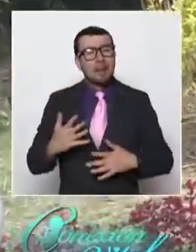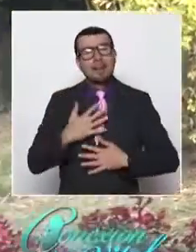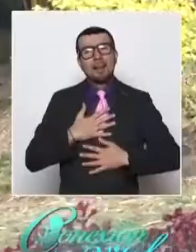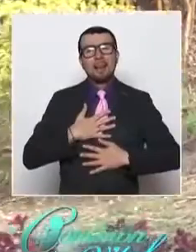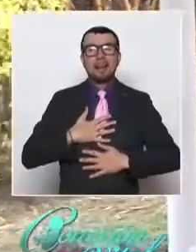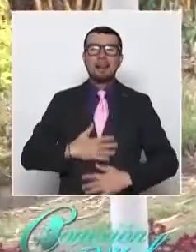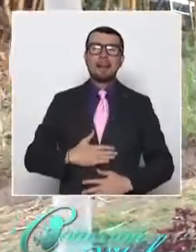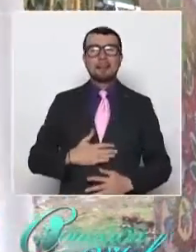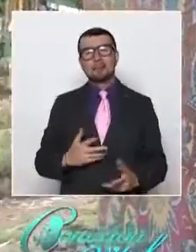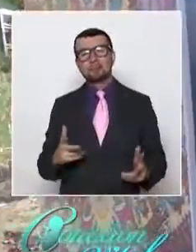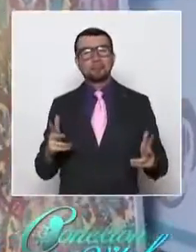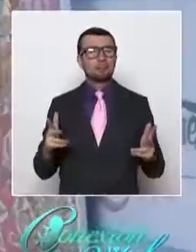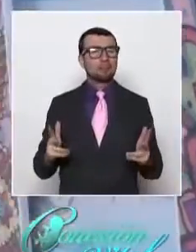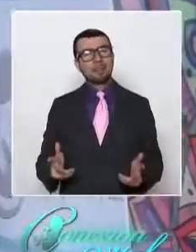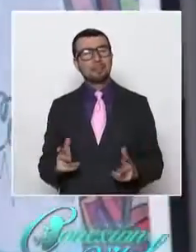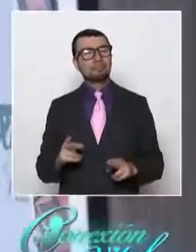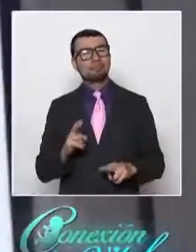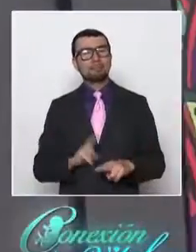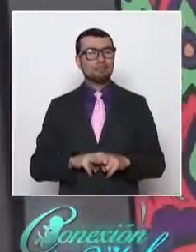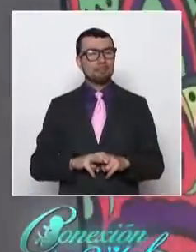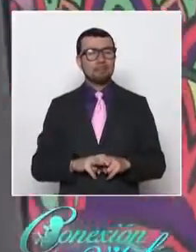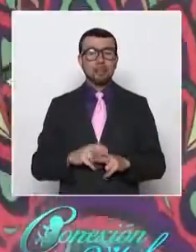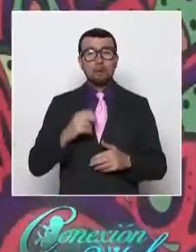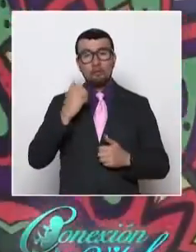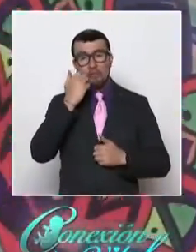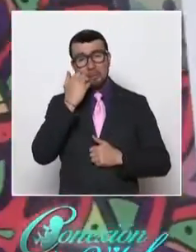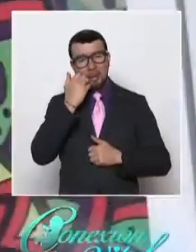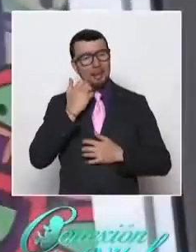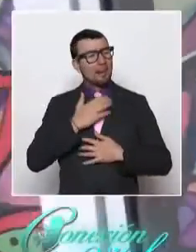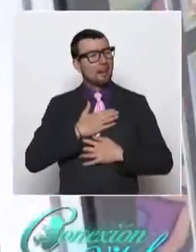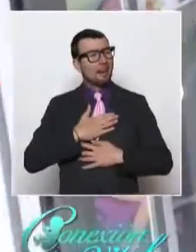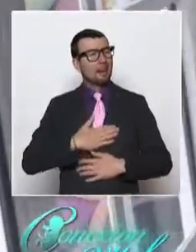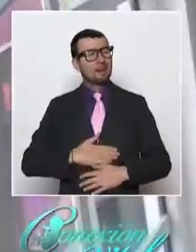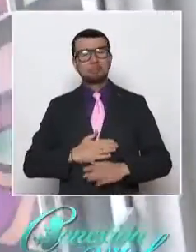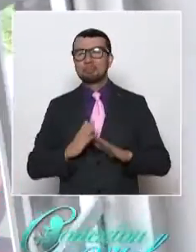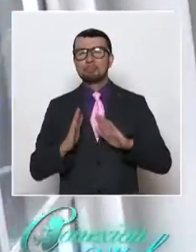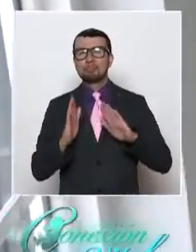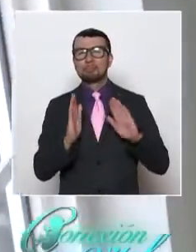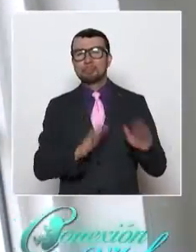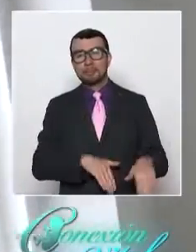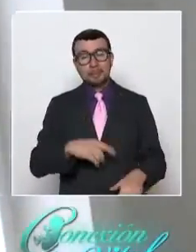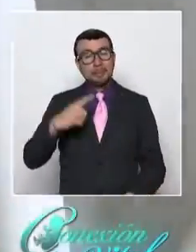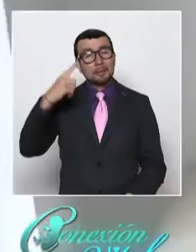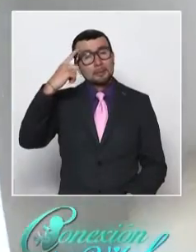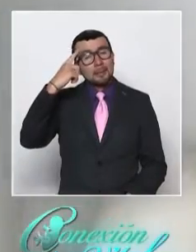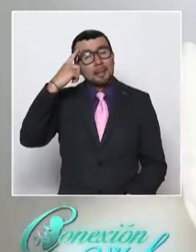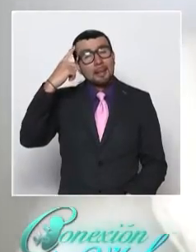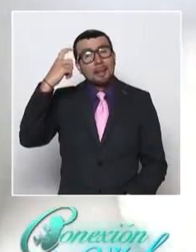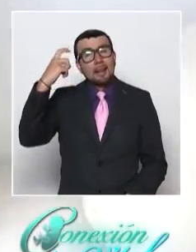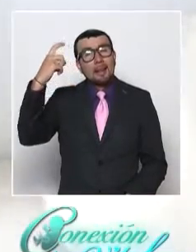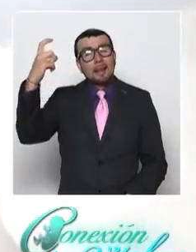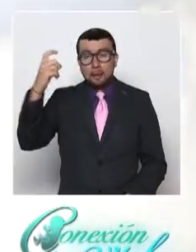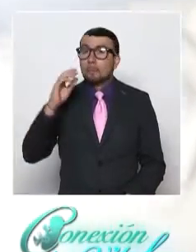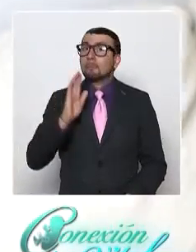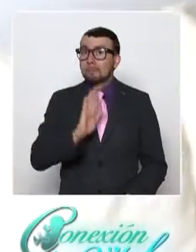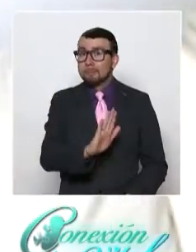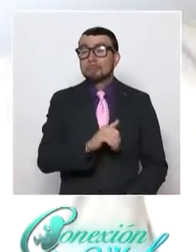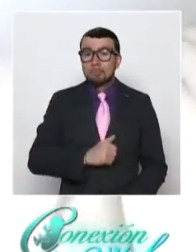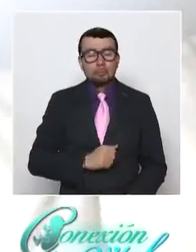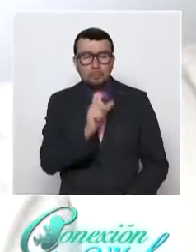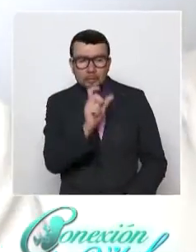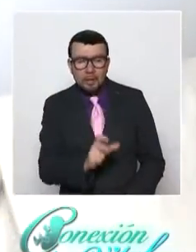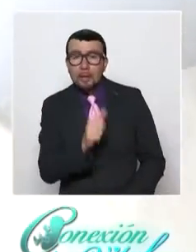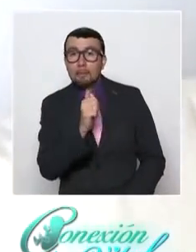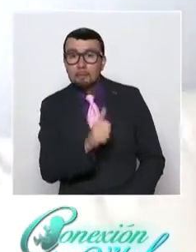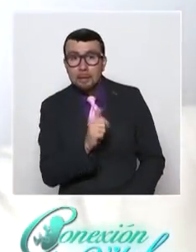relajadas, donde la enfermedad seguramente pasa a un pensamiento secundario. El paciente se